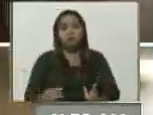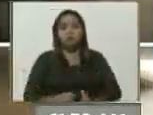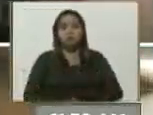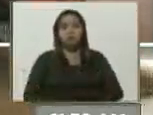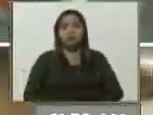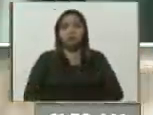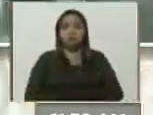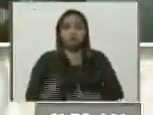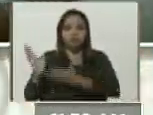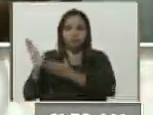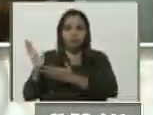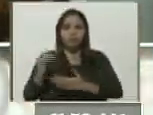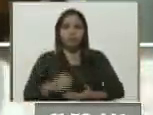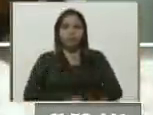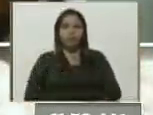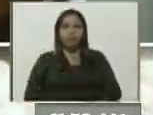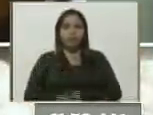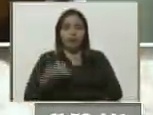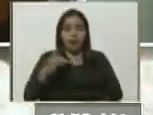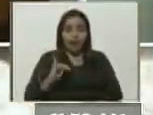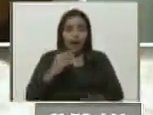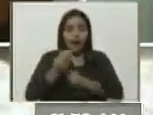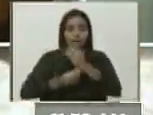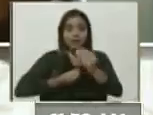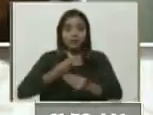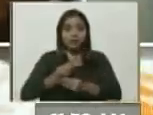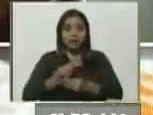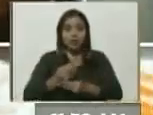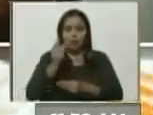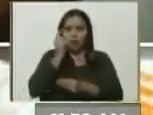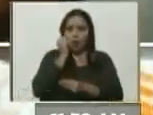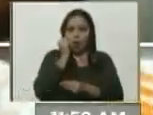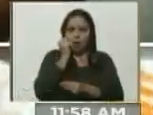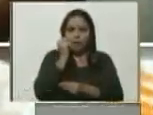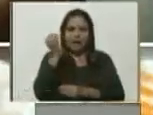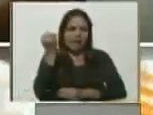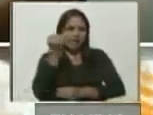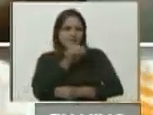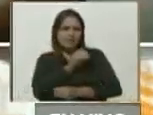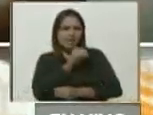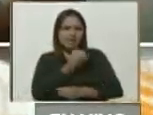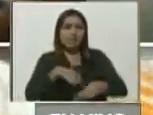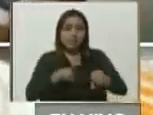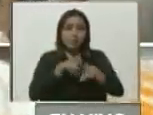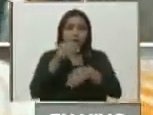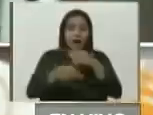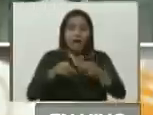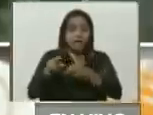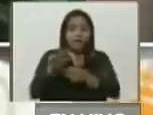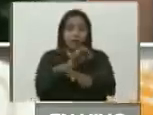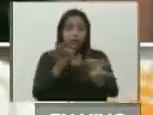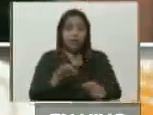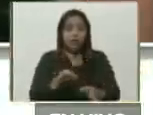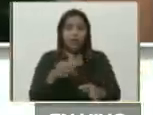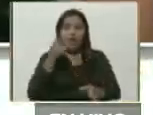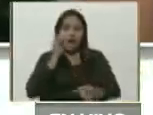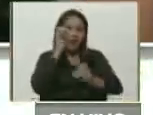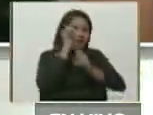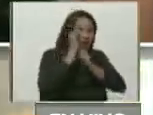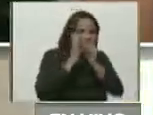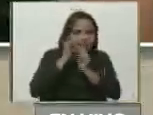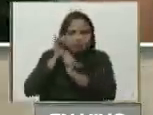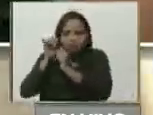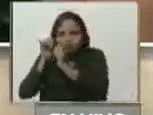Y mientras ello está ocurriendo, un sujeto criminal como los autores materiales del hecho los está